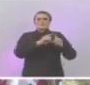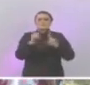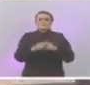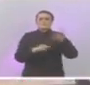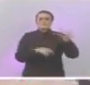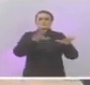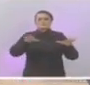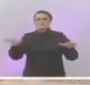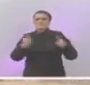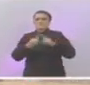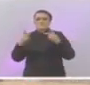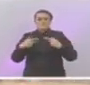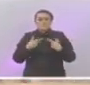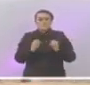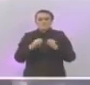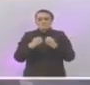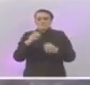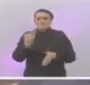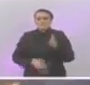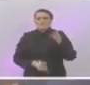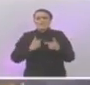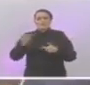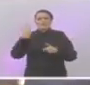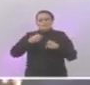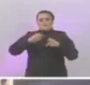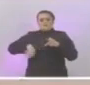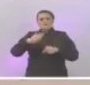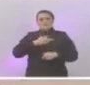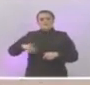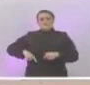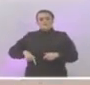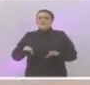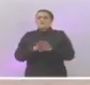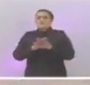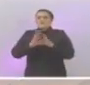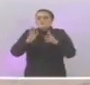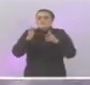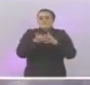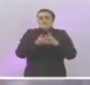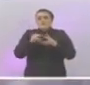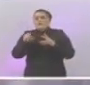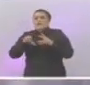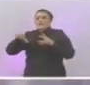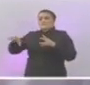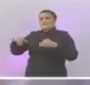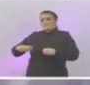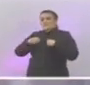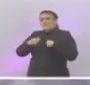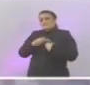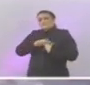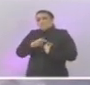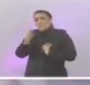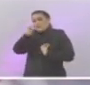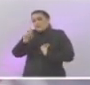una de las carencias sociales. Al inicio de este gobierno, casi la mitad de la población estaba en pobreza. Hoy